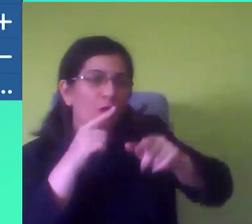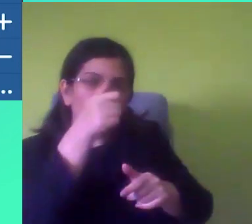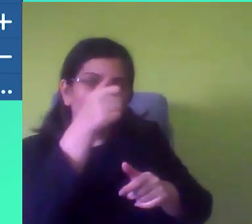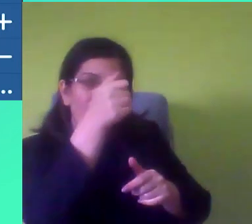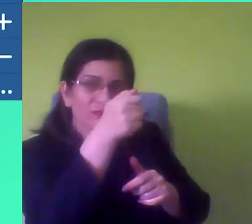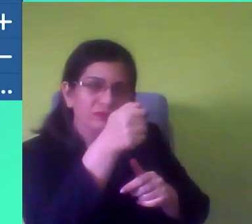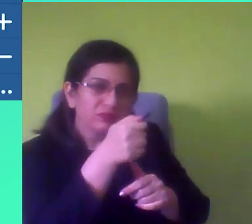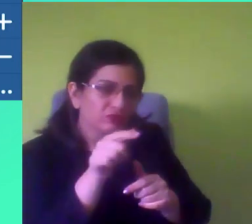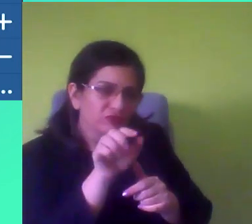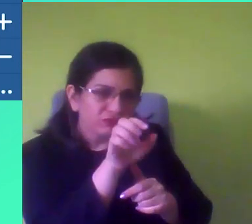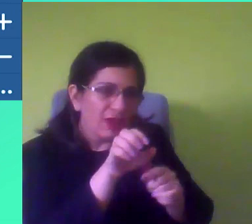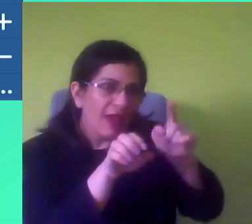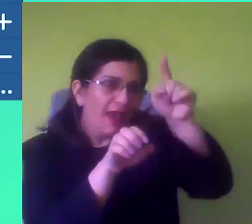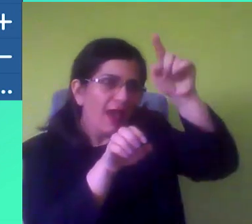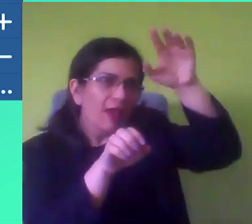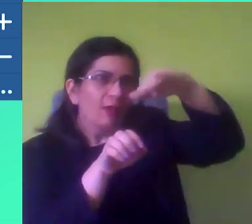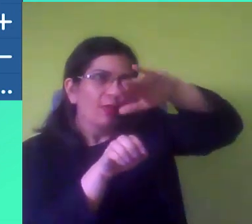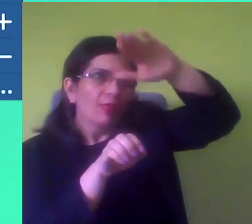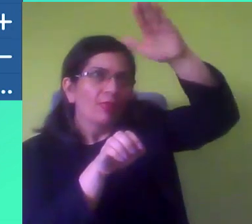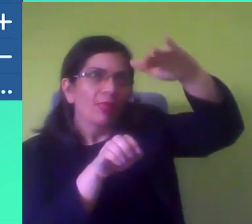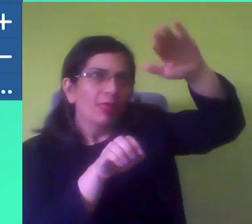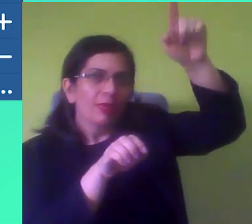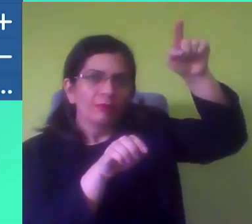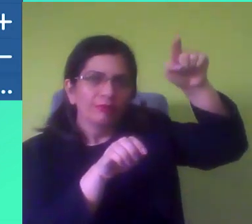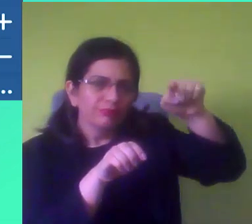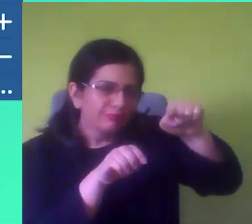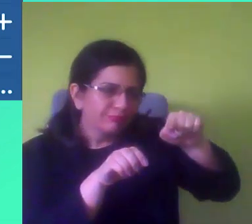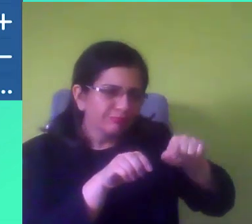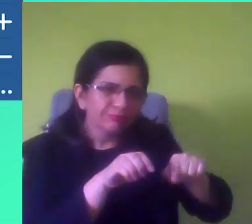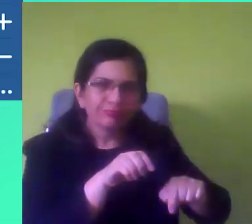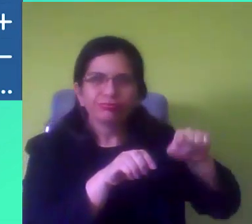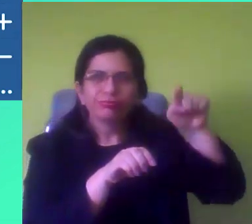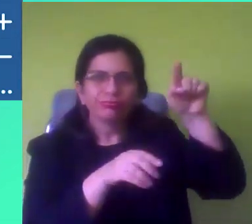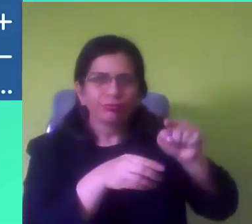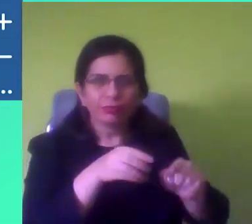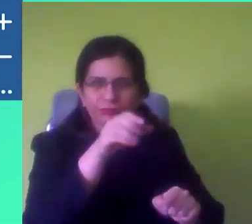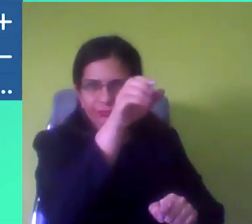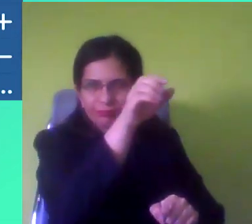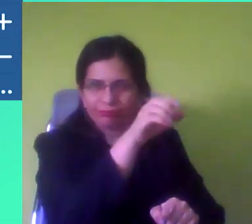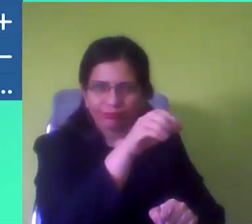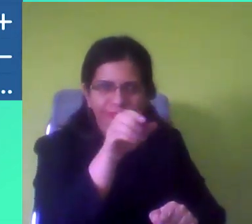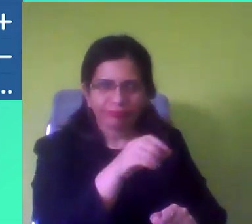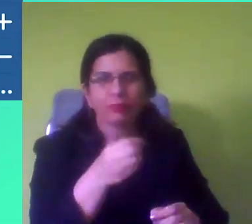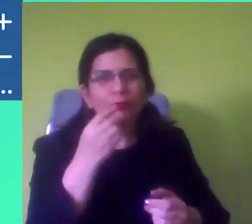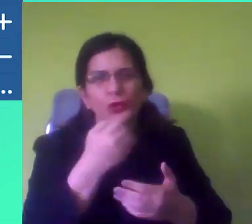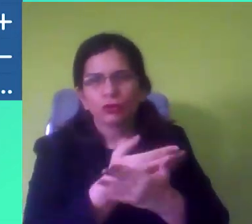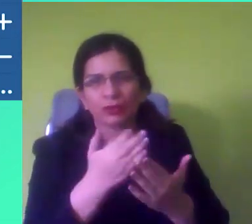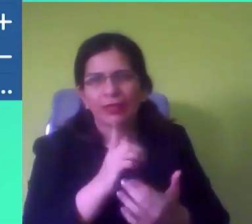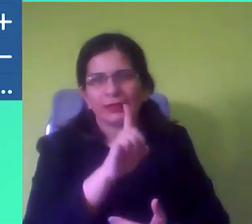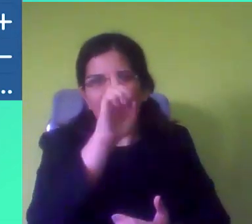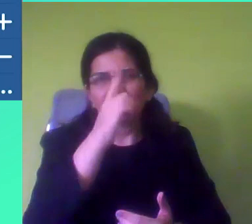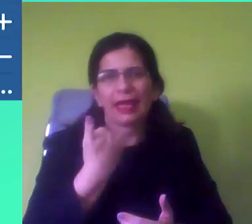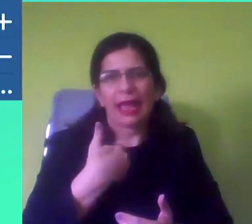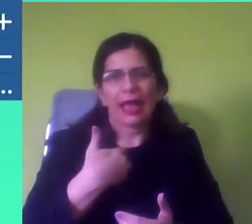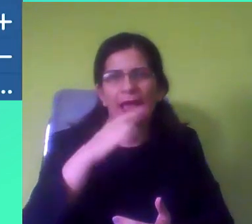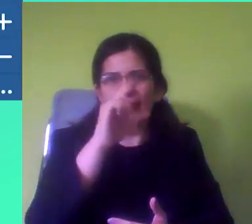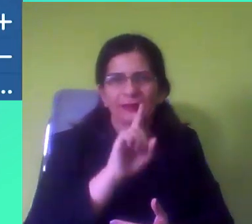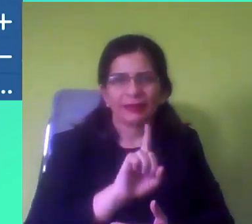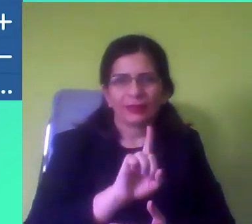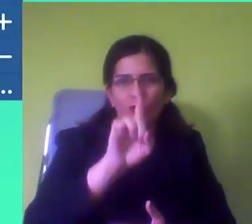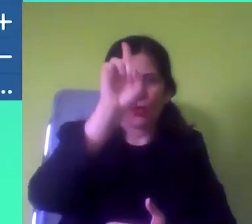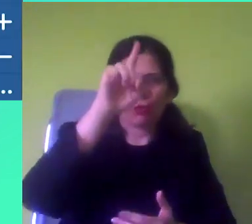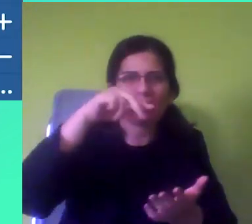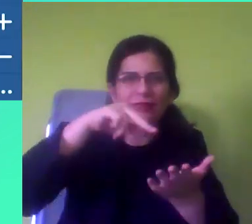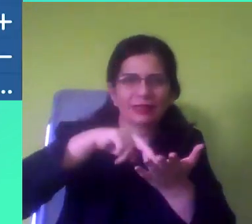navegando el mapa hacia, por ejemplo, alguna de las cuencas que están en el NOA, en la